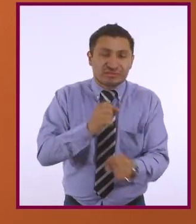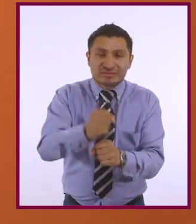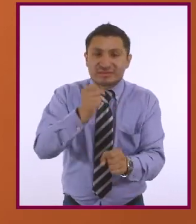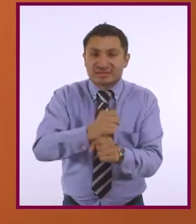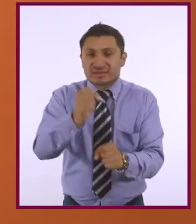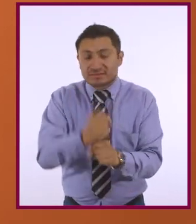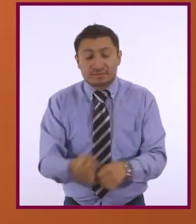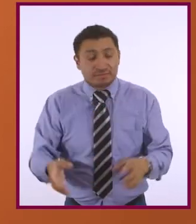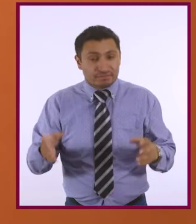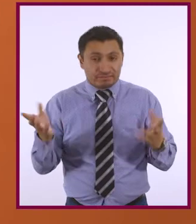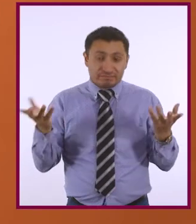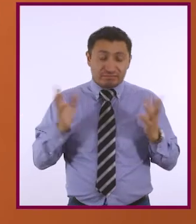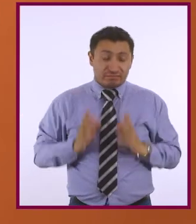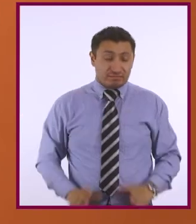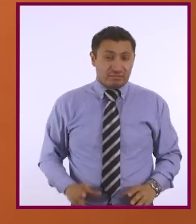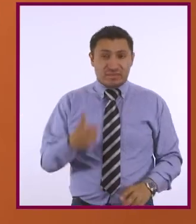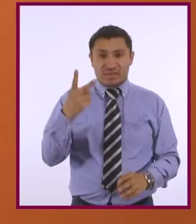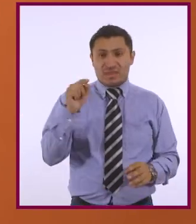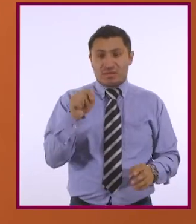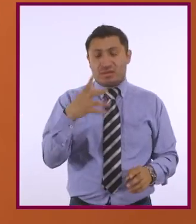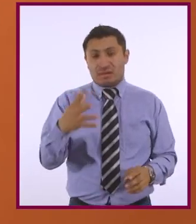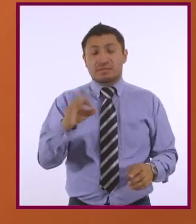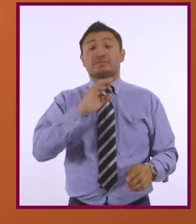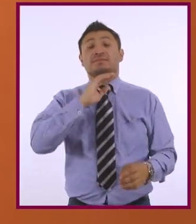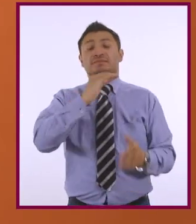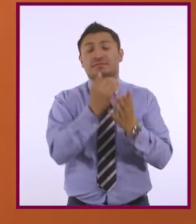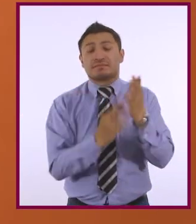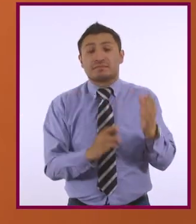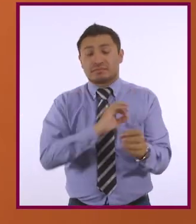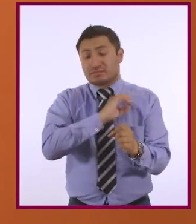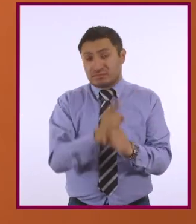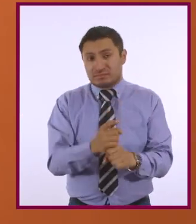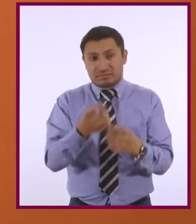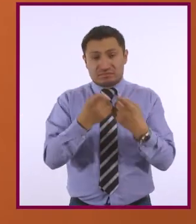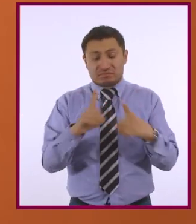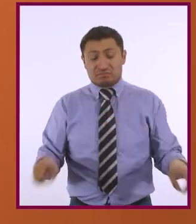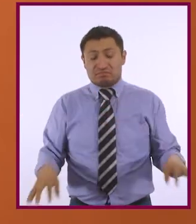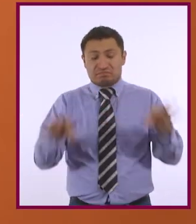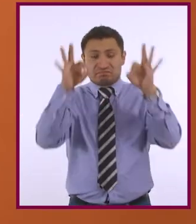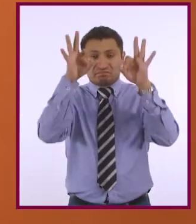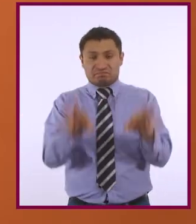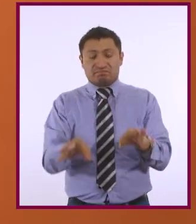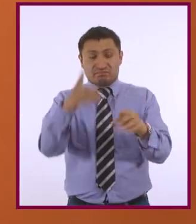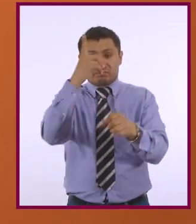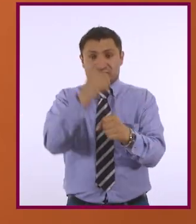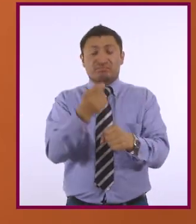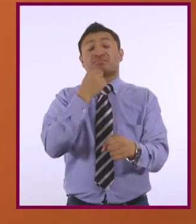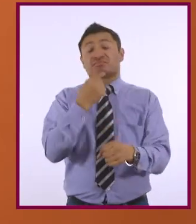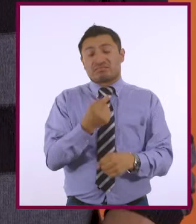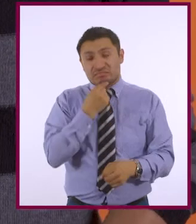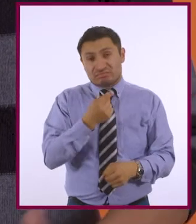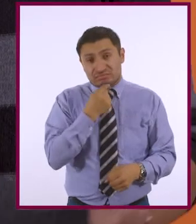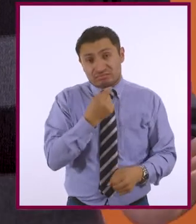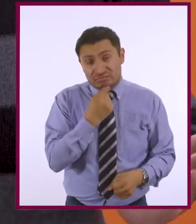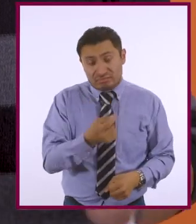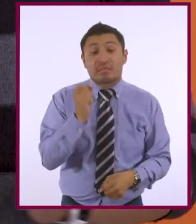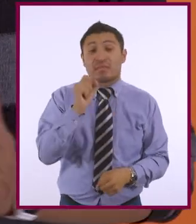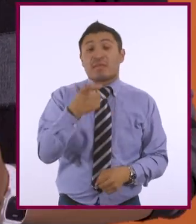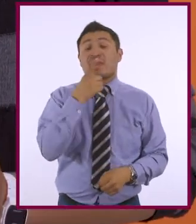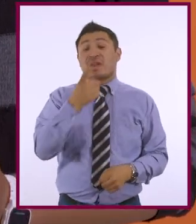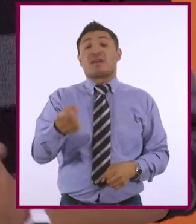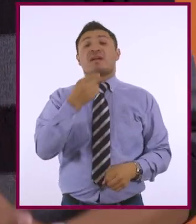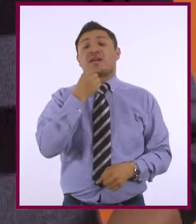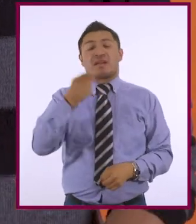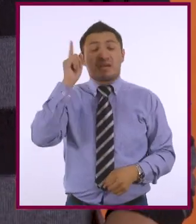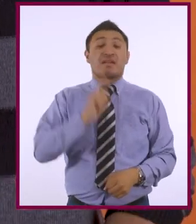física tienen 2.5 menos probabilidades de alcanzar un desarrollo adecuado en la primera infancia. También explica que